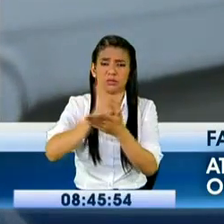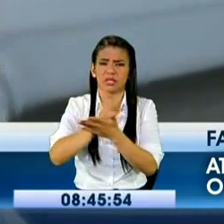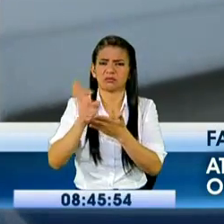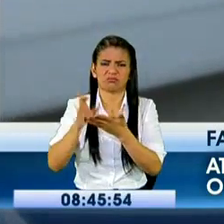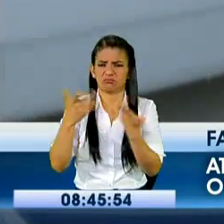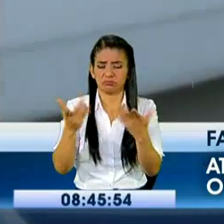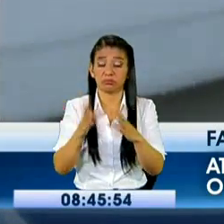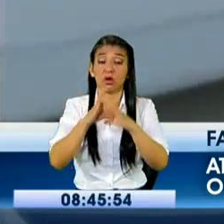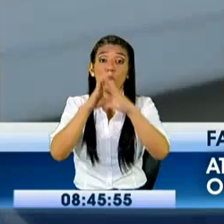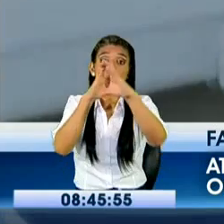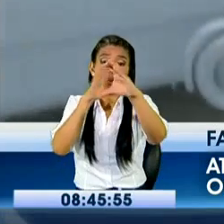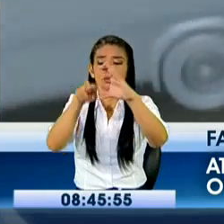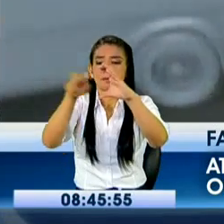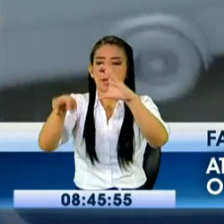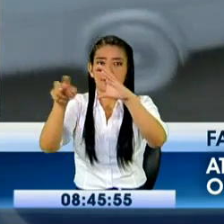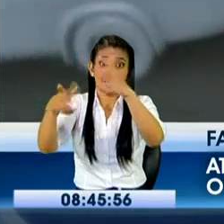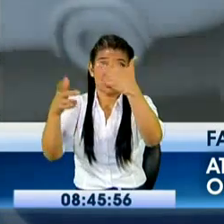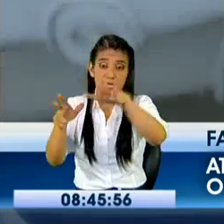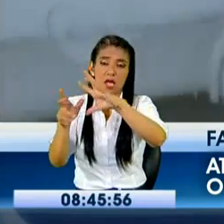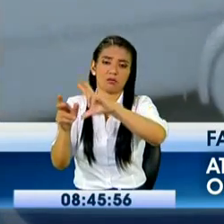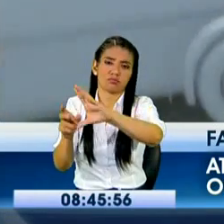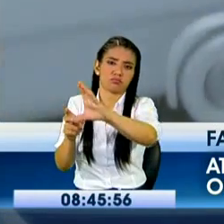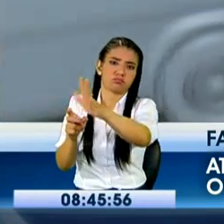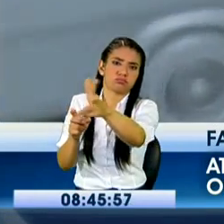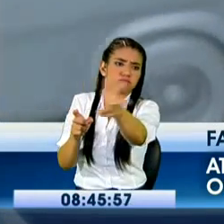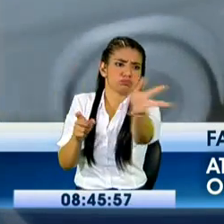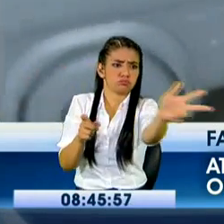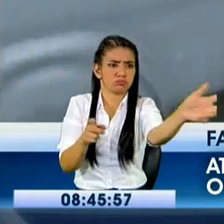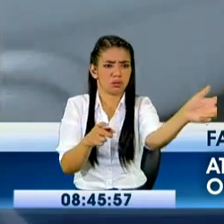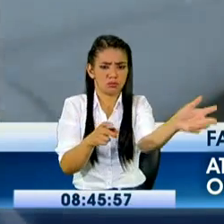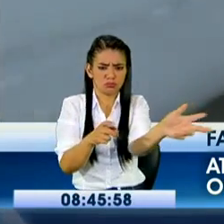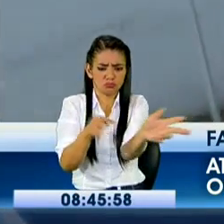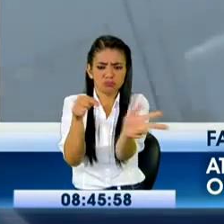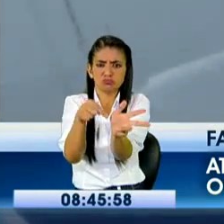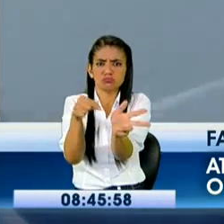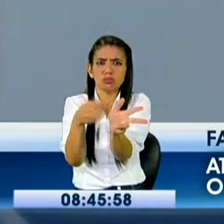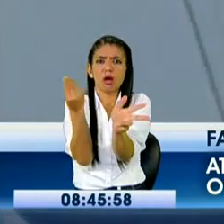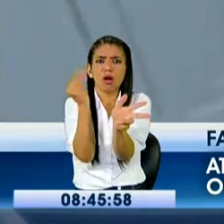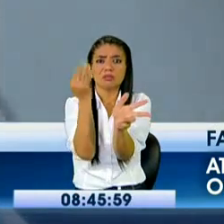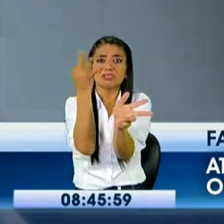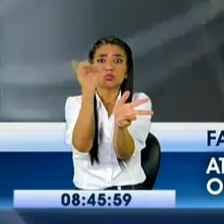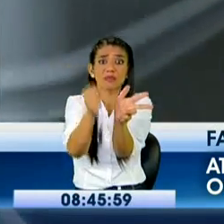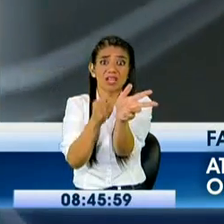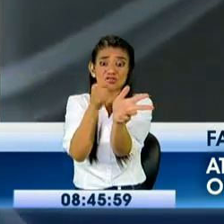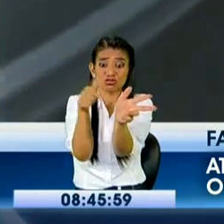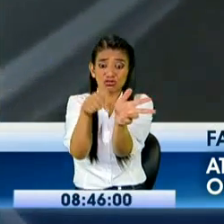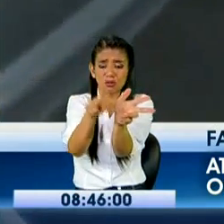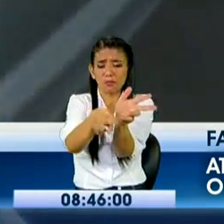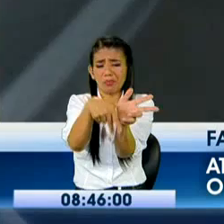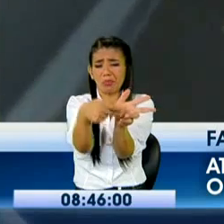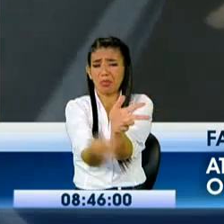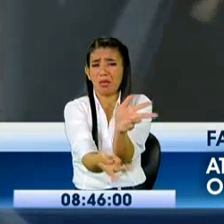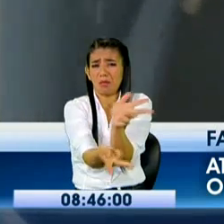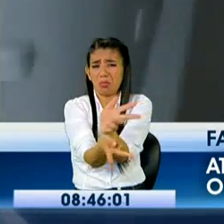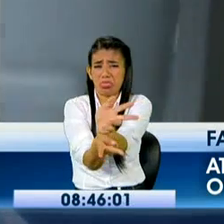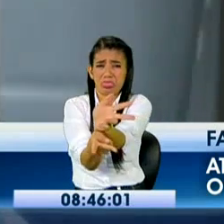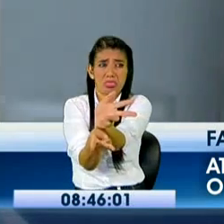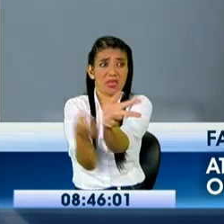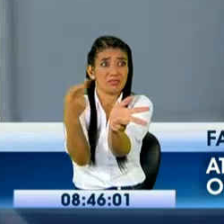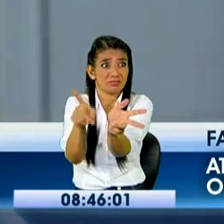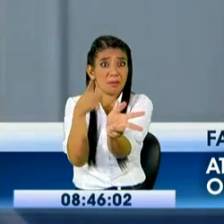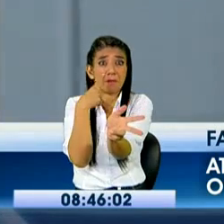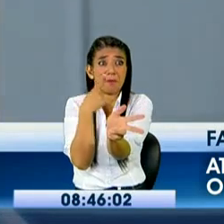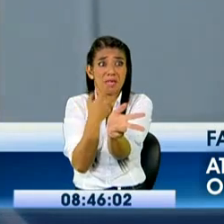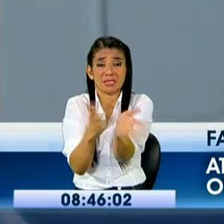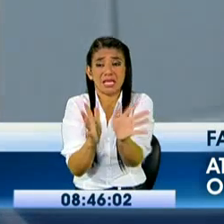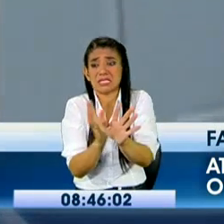bus empezó a retroceder, arrollando a la joven madre de 19 años de edad. El padre, al verse también en medio de las